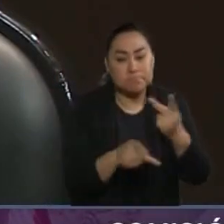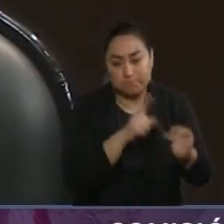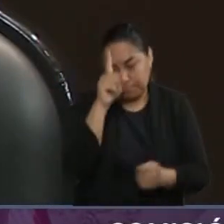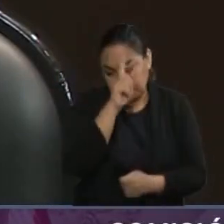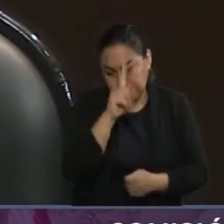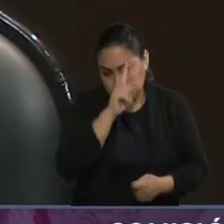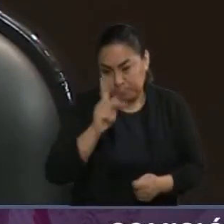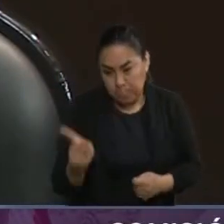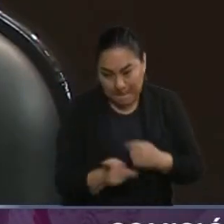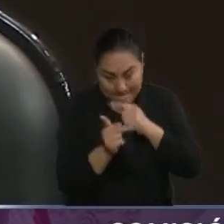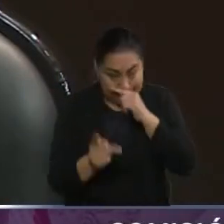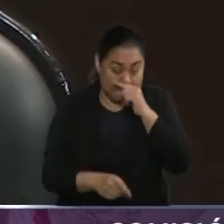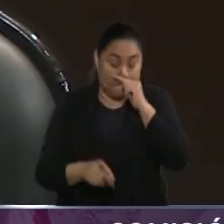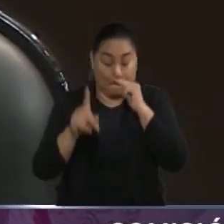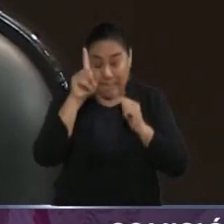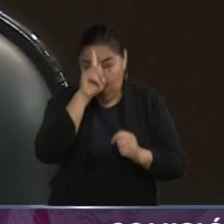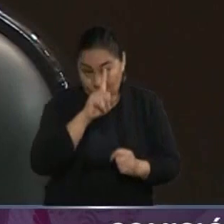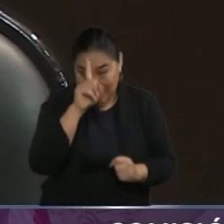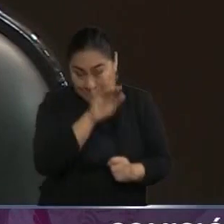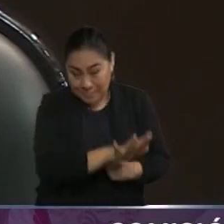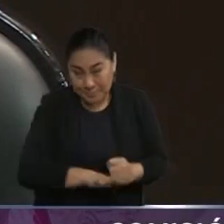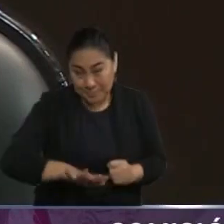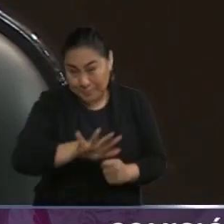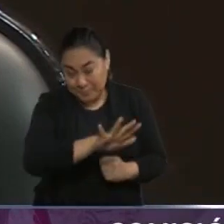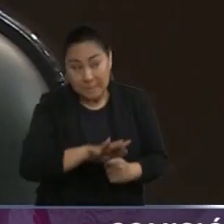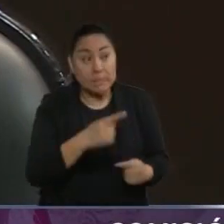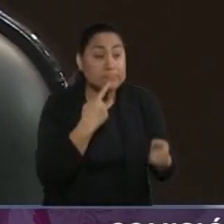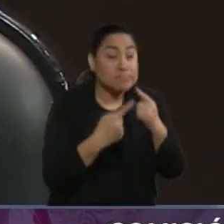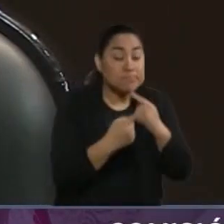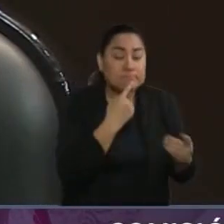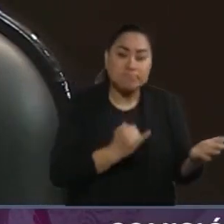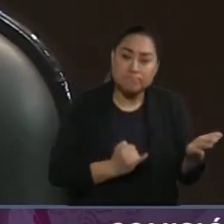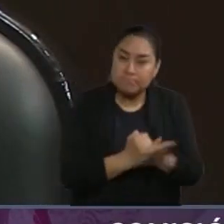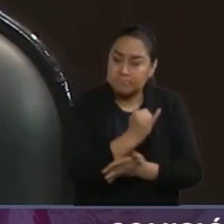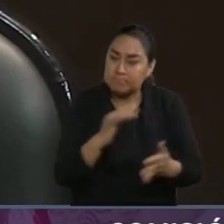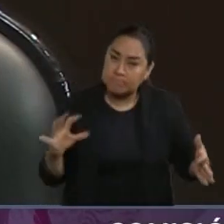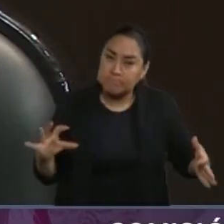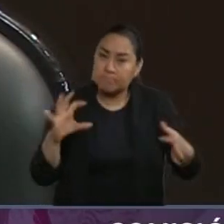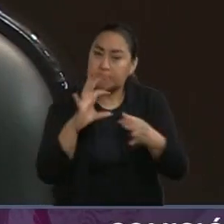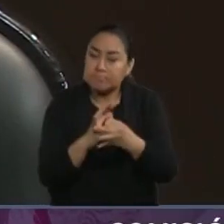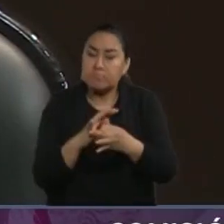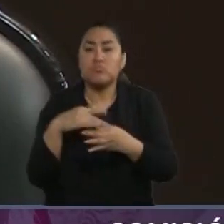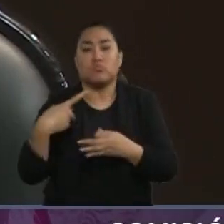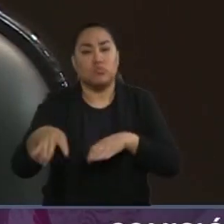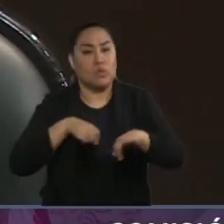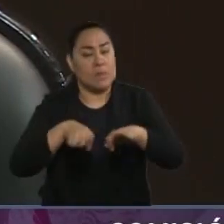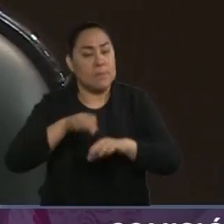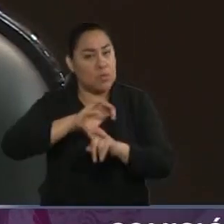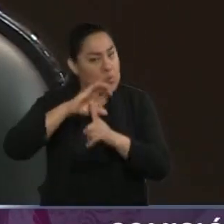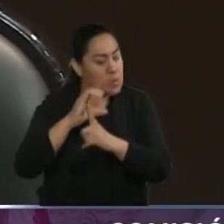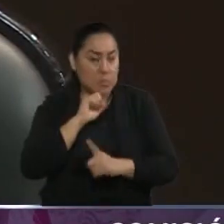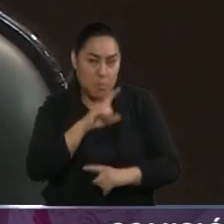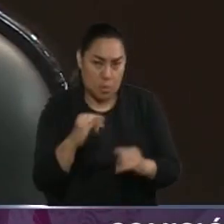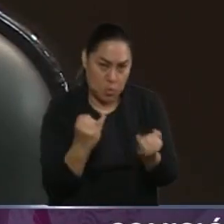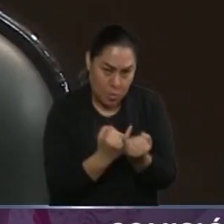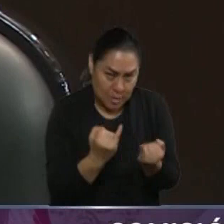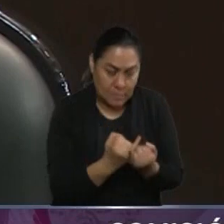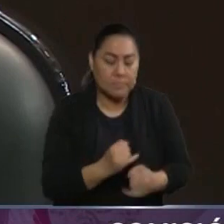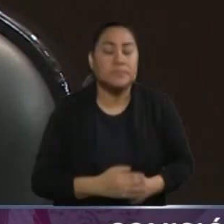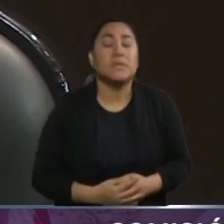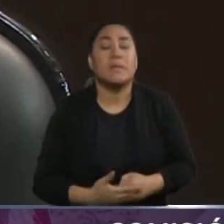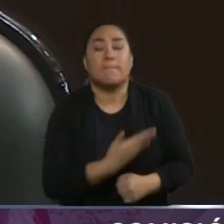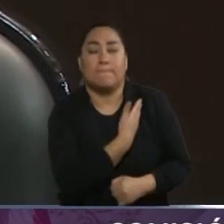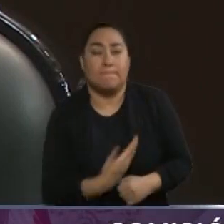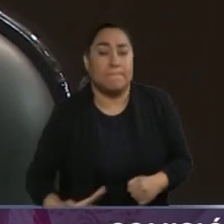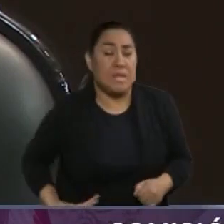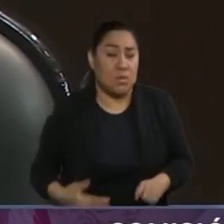conu el consejo consultivo y sus decisiones sean vinculatorias al trabajo de la comisión el presidente de la comisión